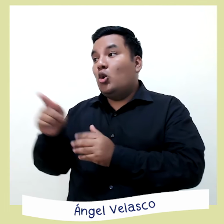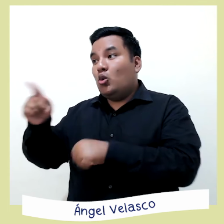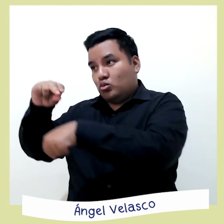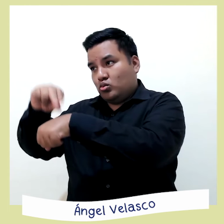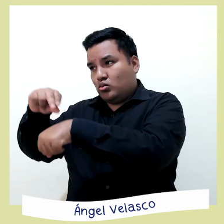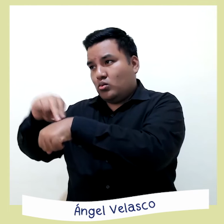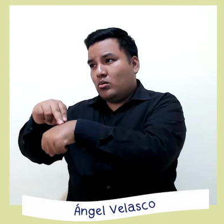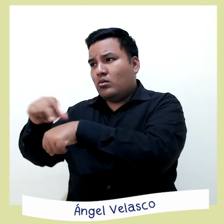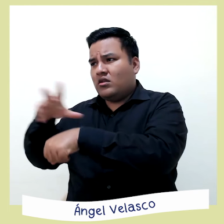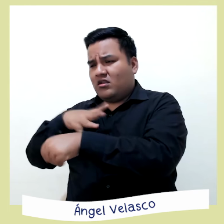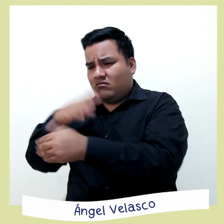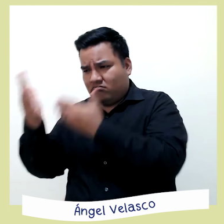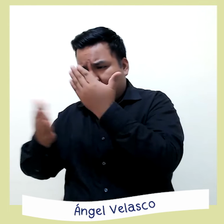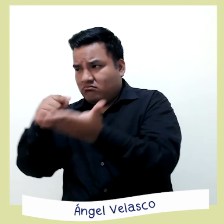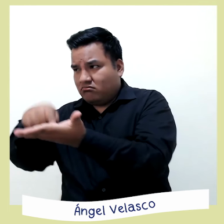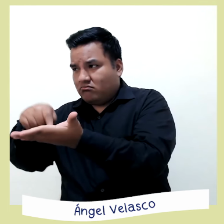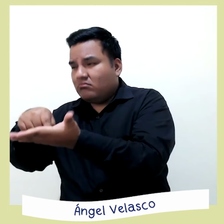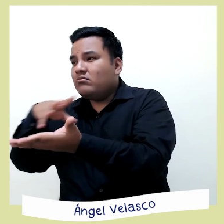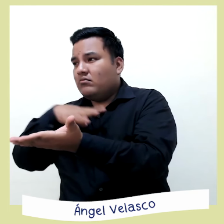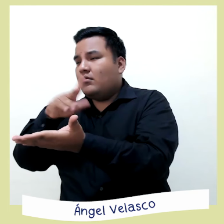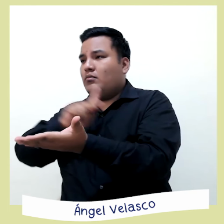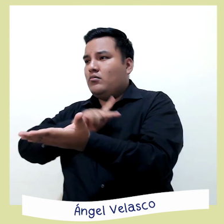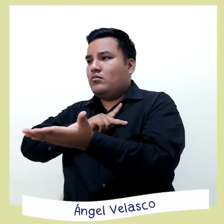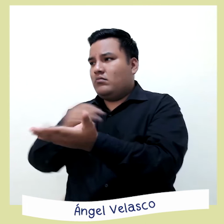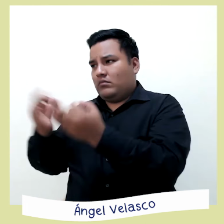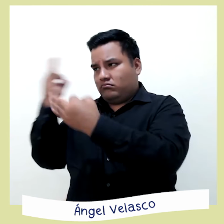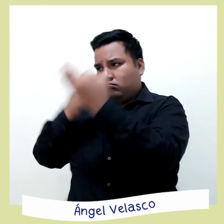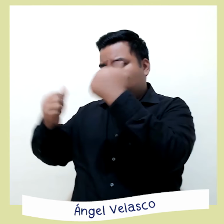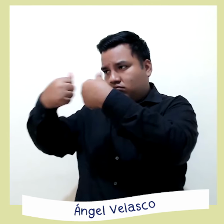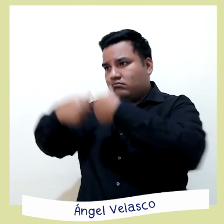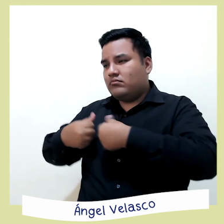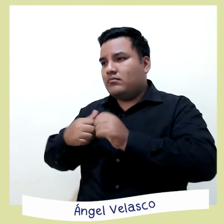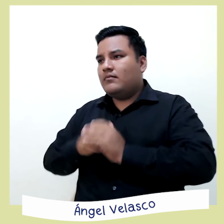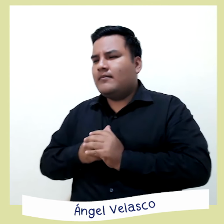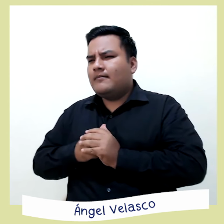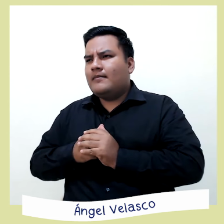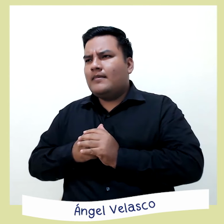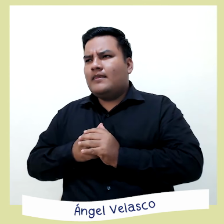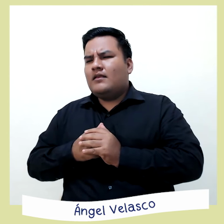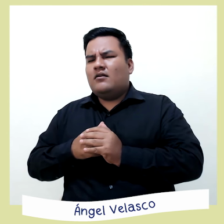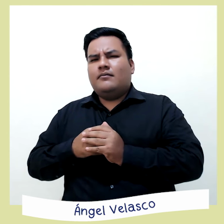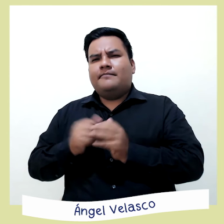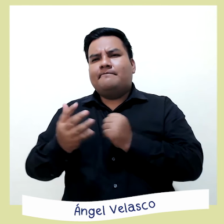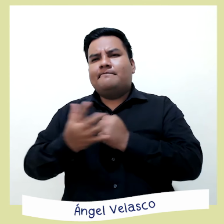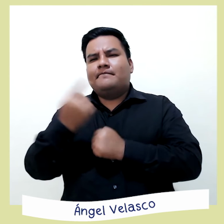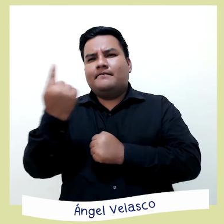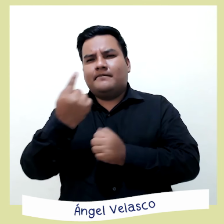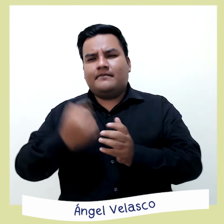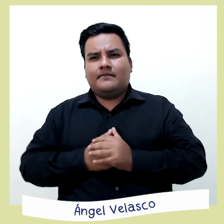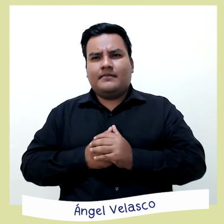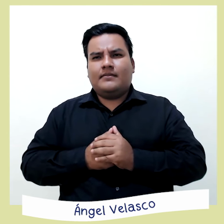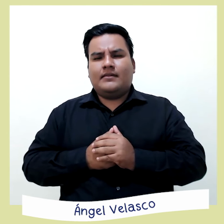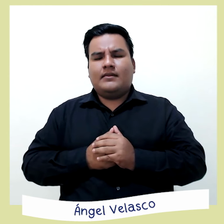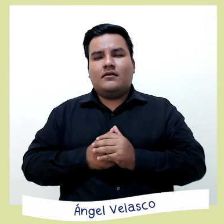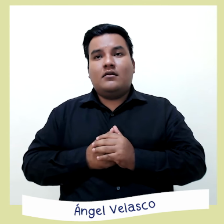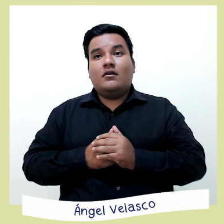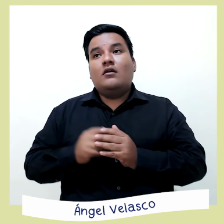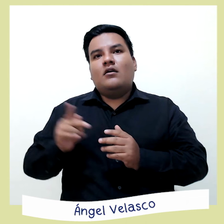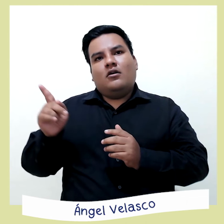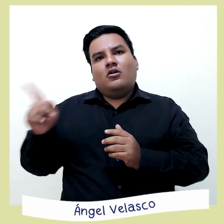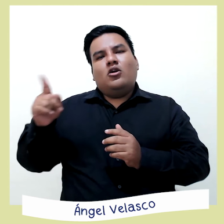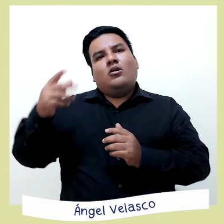bueno, momento, el Señor está en los cielos y no en tu corazón. Y si me vas a ver como doctor, pues ahí tienes mi expediente y ahí está